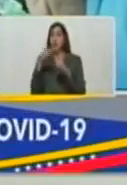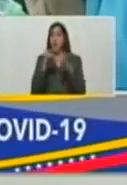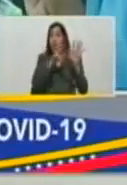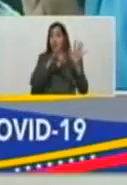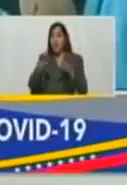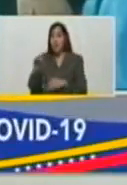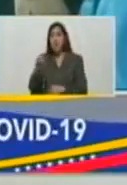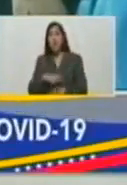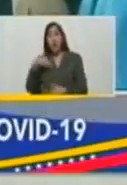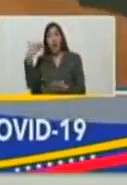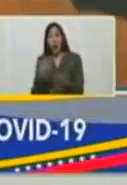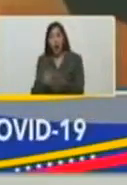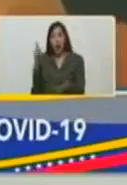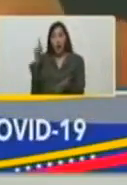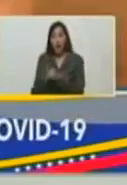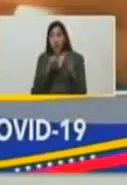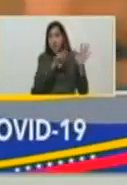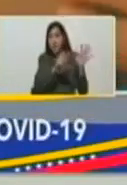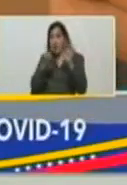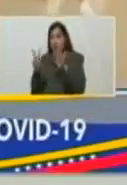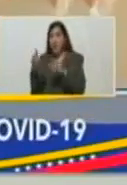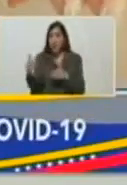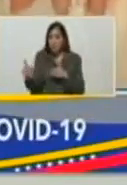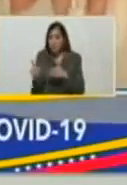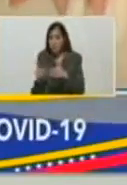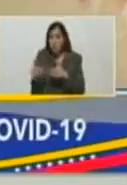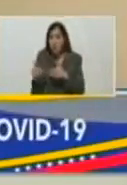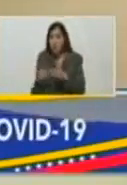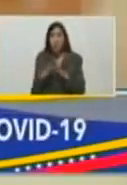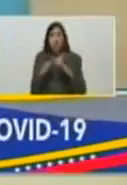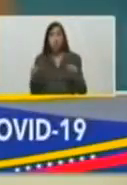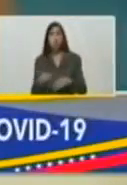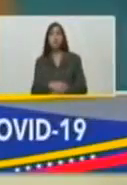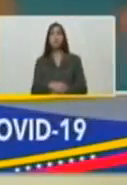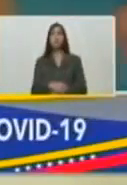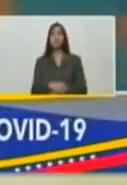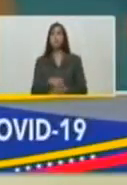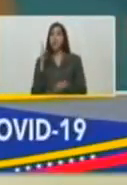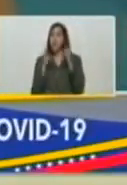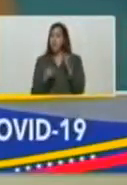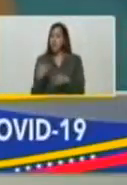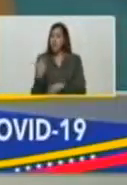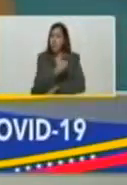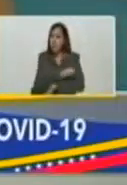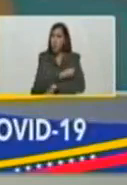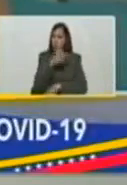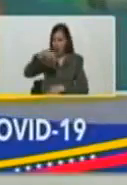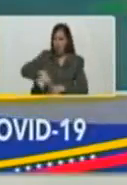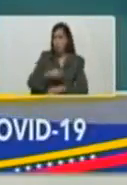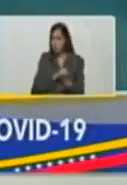al 67, cerca. Toda esta meta depende ya no de las vacunas están en